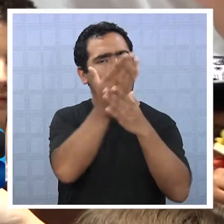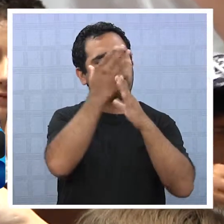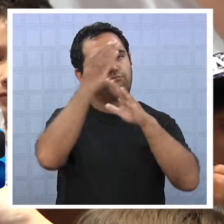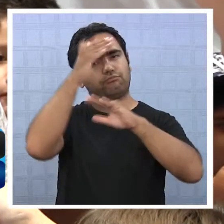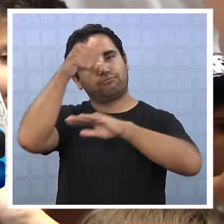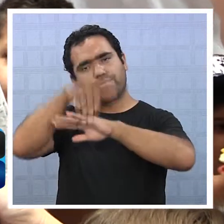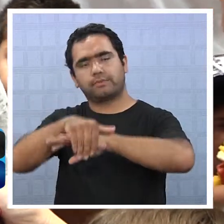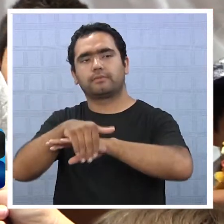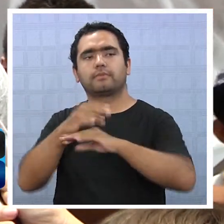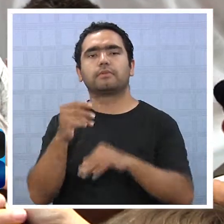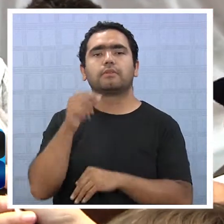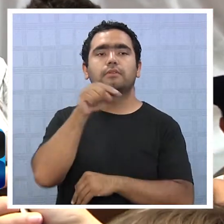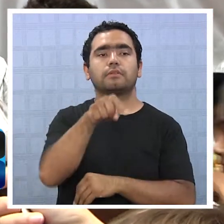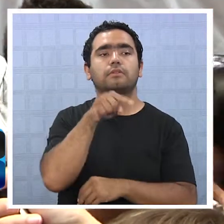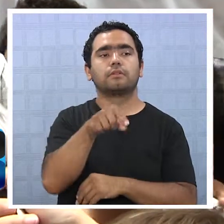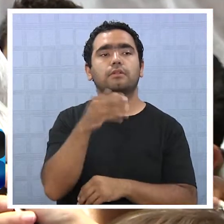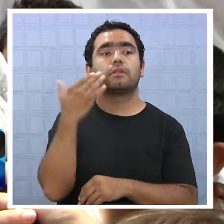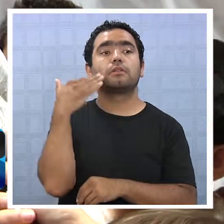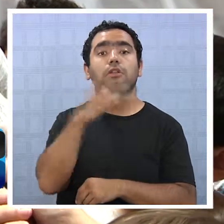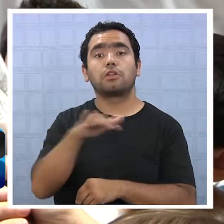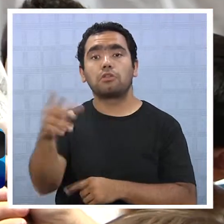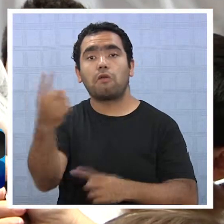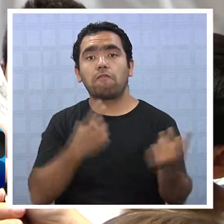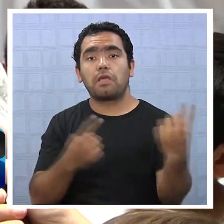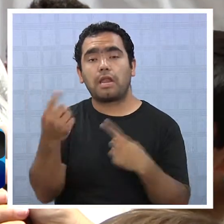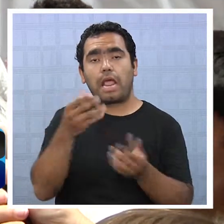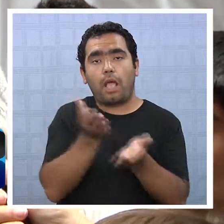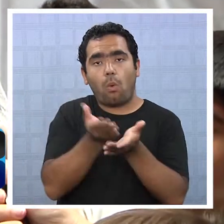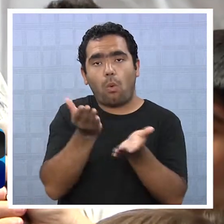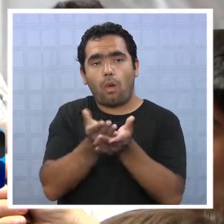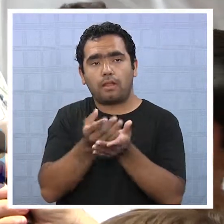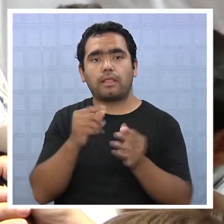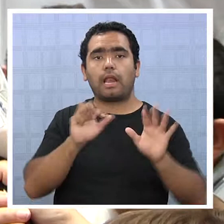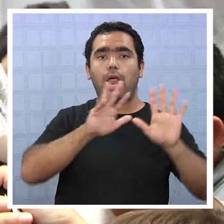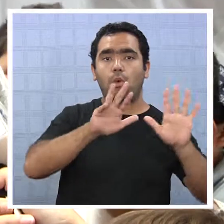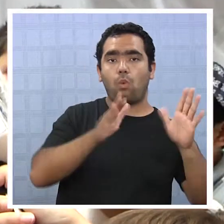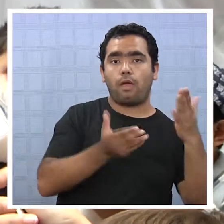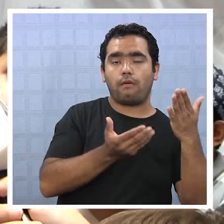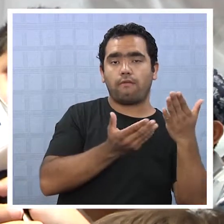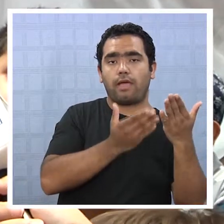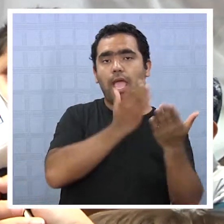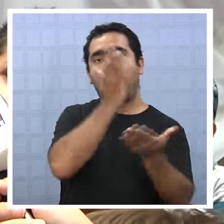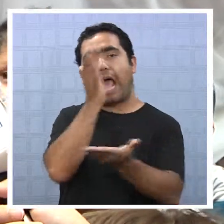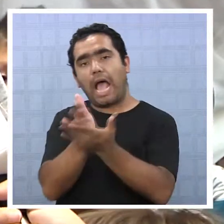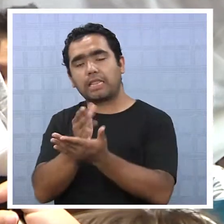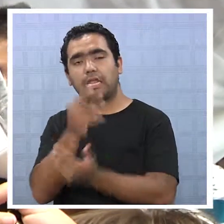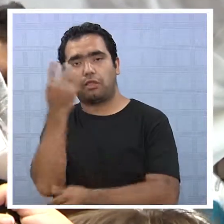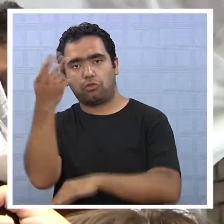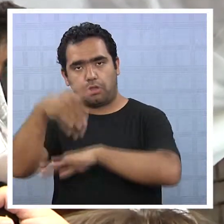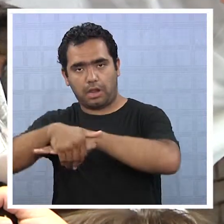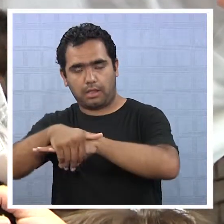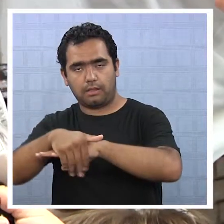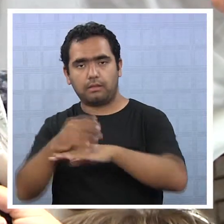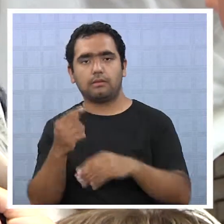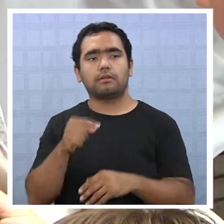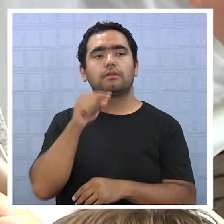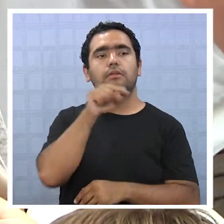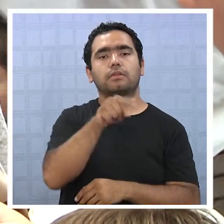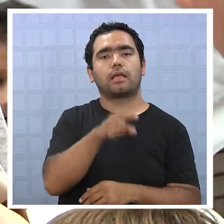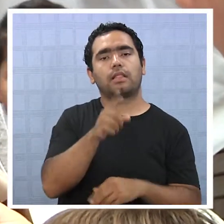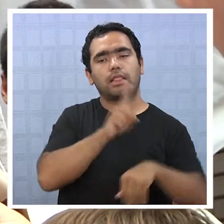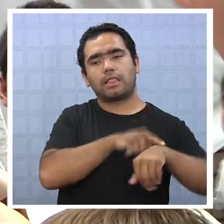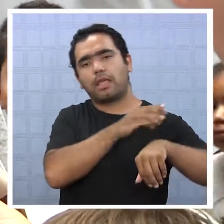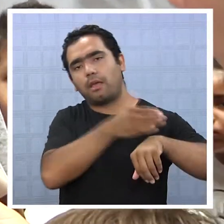prácticamente, sea, es como que los niños vinieran al colegio. Ellos están desde las 9 hasta las 2 y es una jornada pero